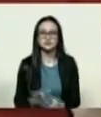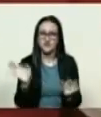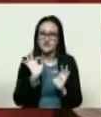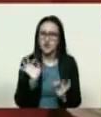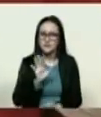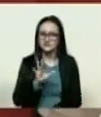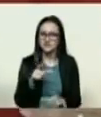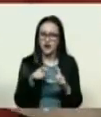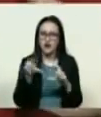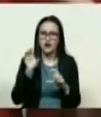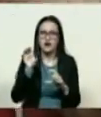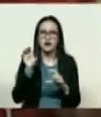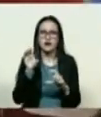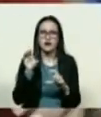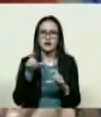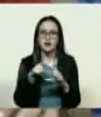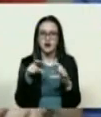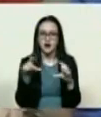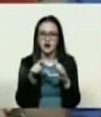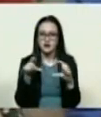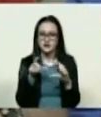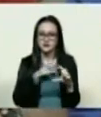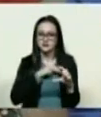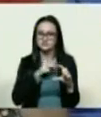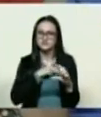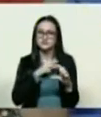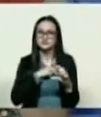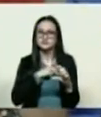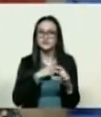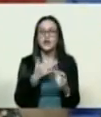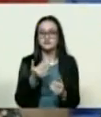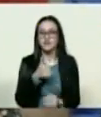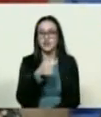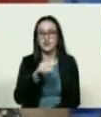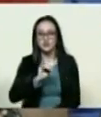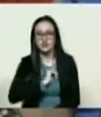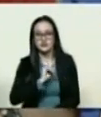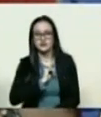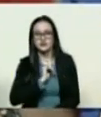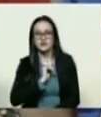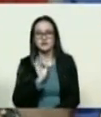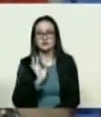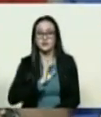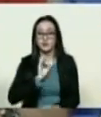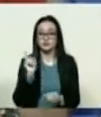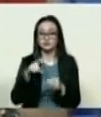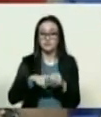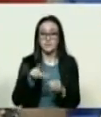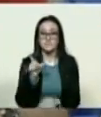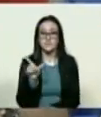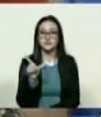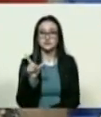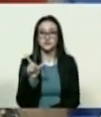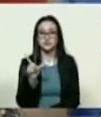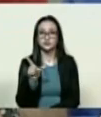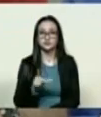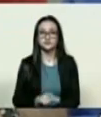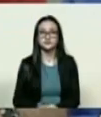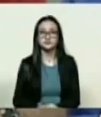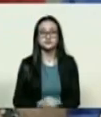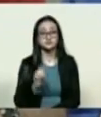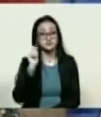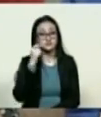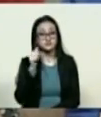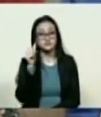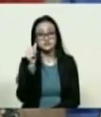carnet va a ser la identificación de los compañeros y las compañeras militantes de nuestra organización. Recordemos, sábado